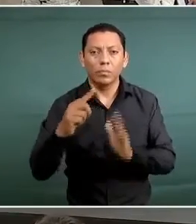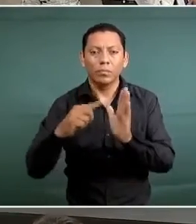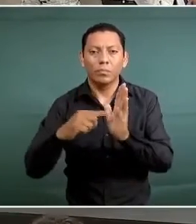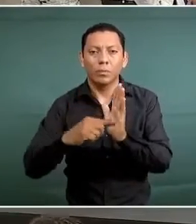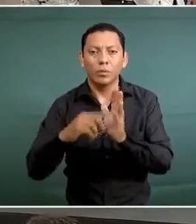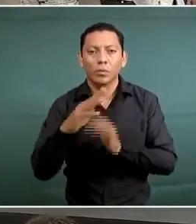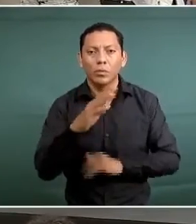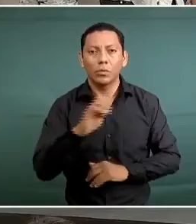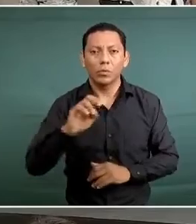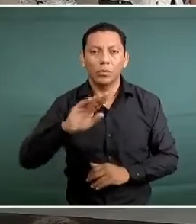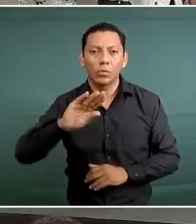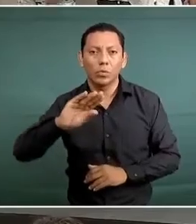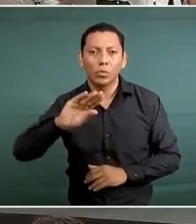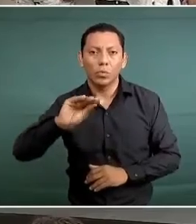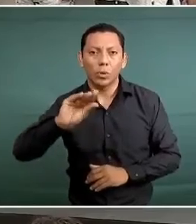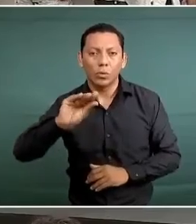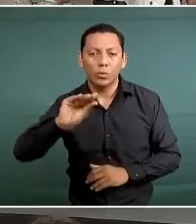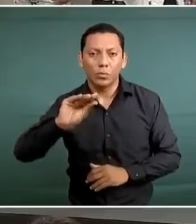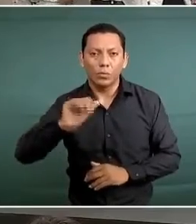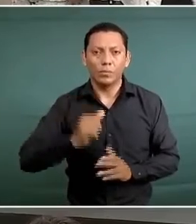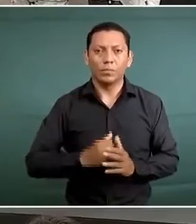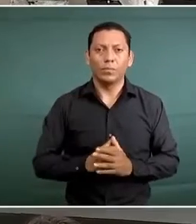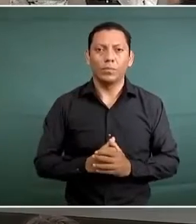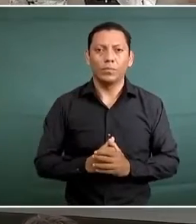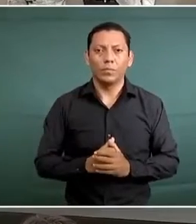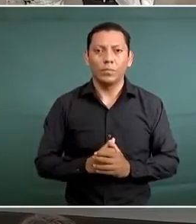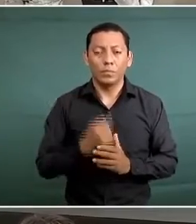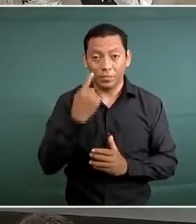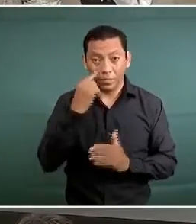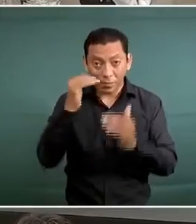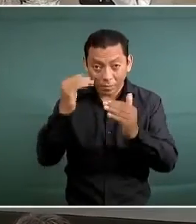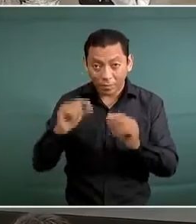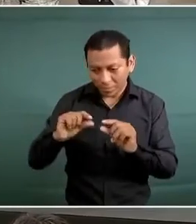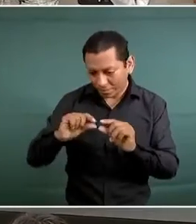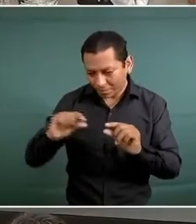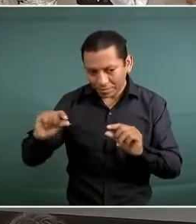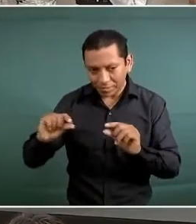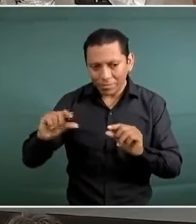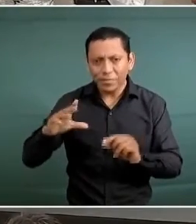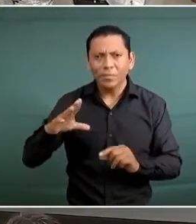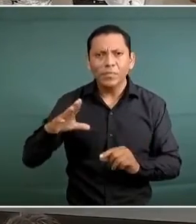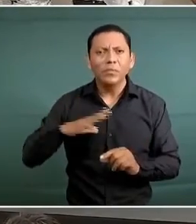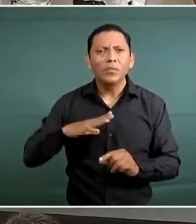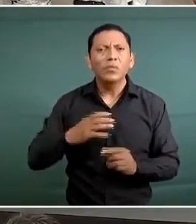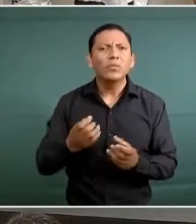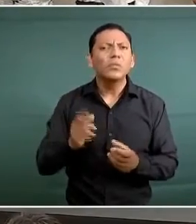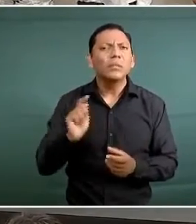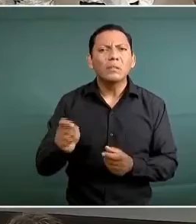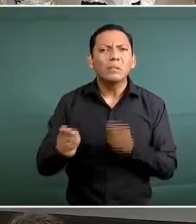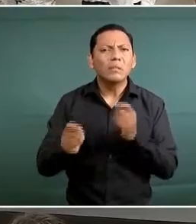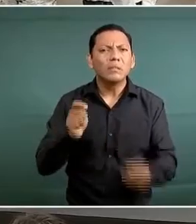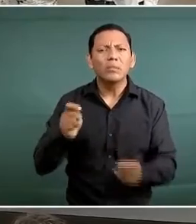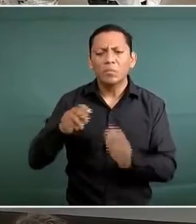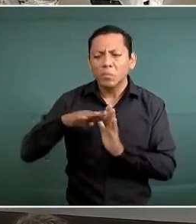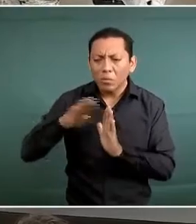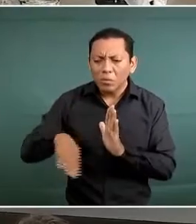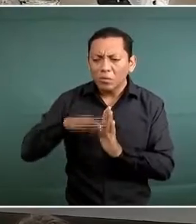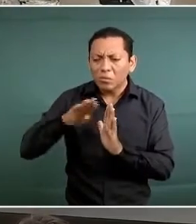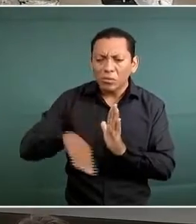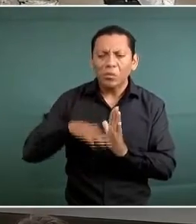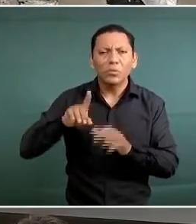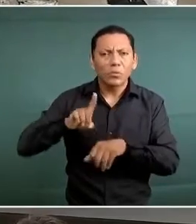cuatrocientos noventa. Y abajo son los fallecidos diarios